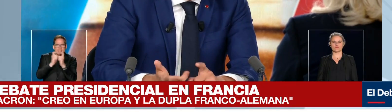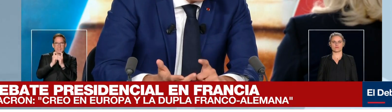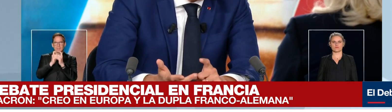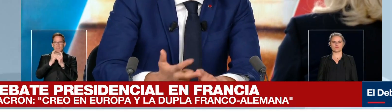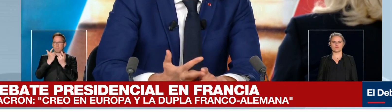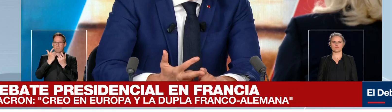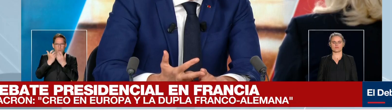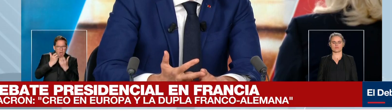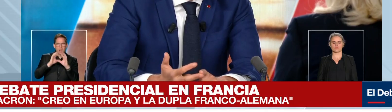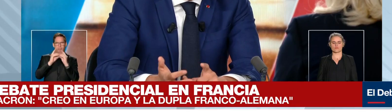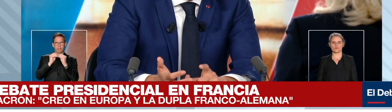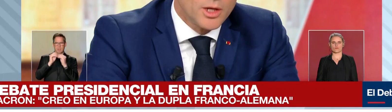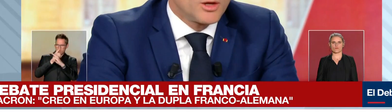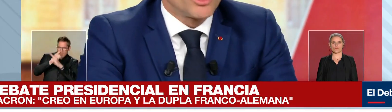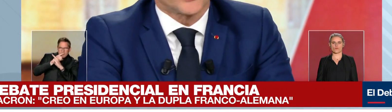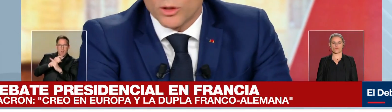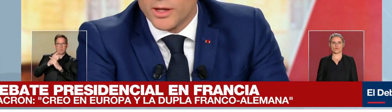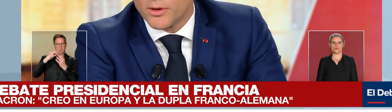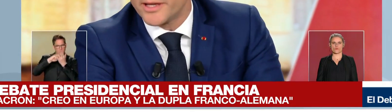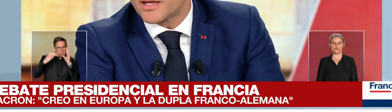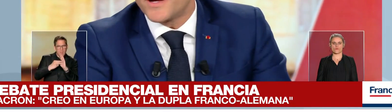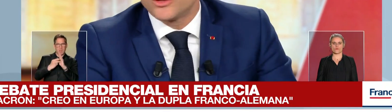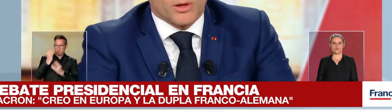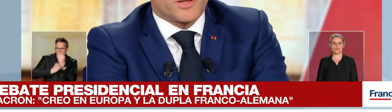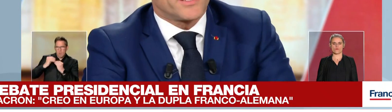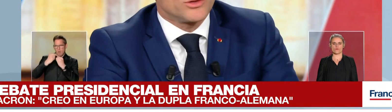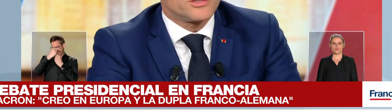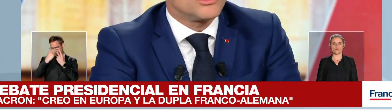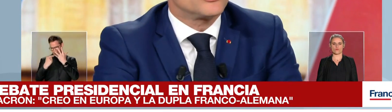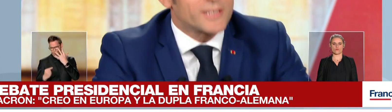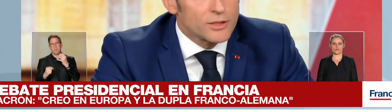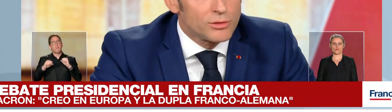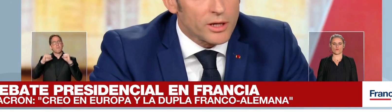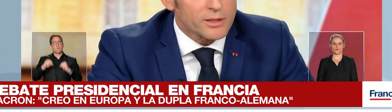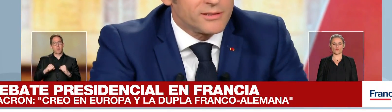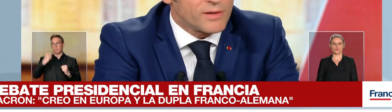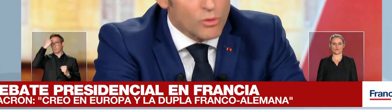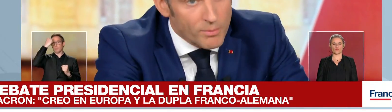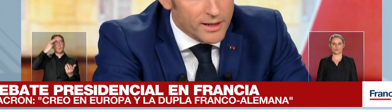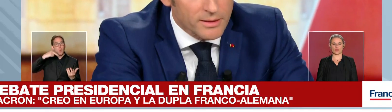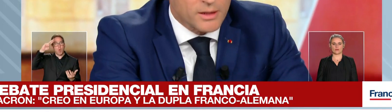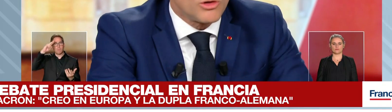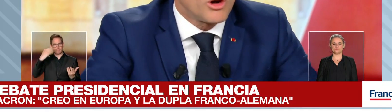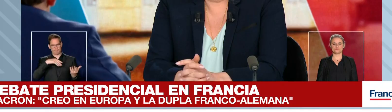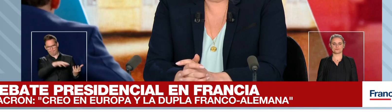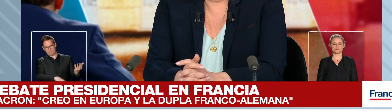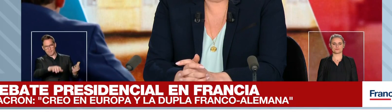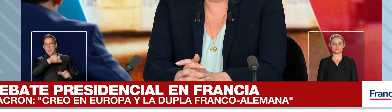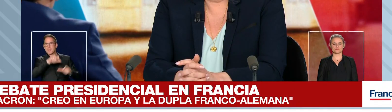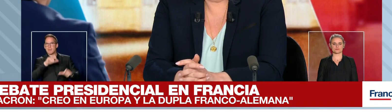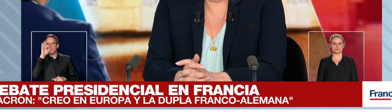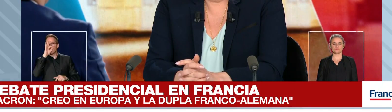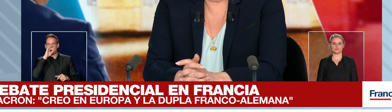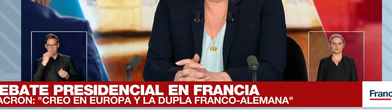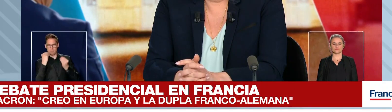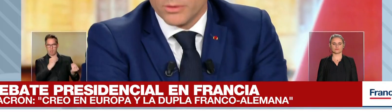nuestra tecnología, para nuestra defensa, para nuestro agroalimentario y también hablar de Europa es hablar también de los agricultores